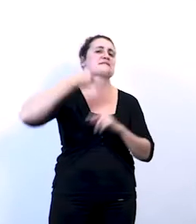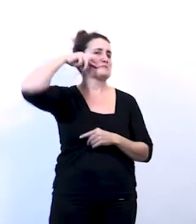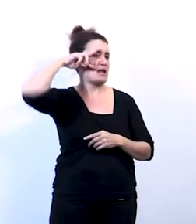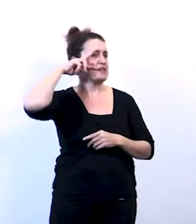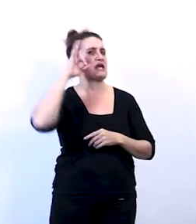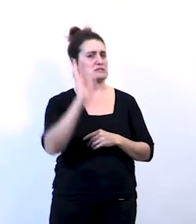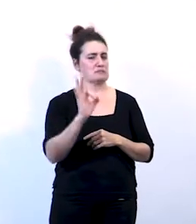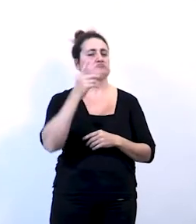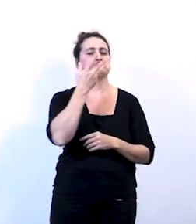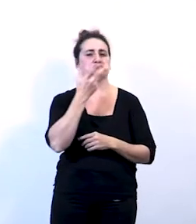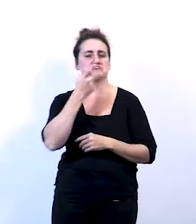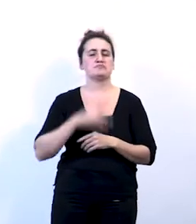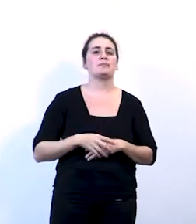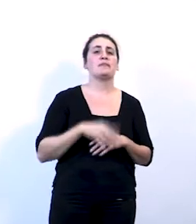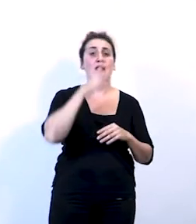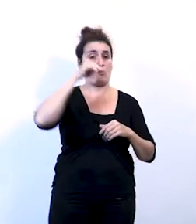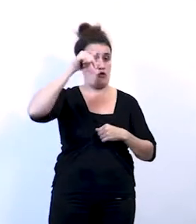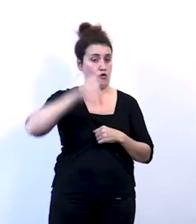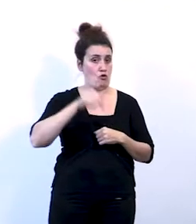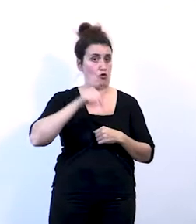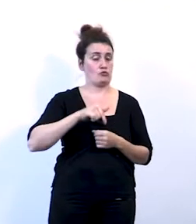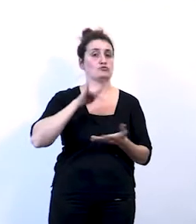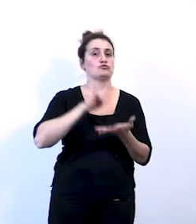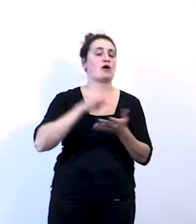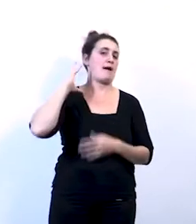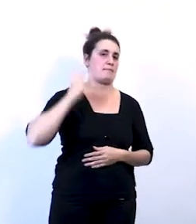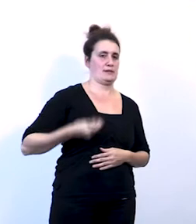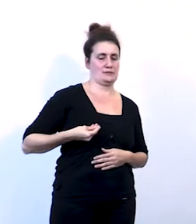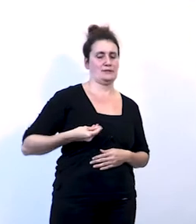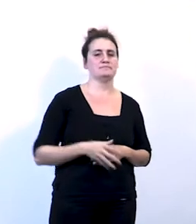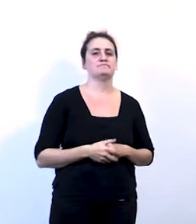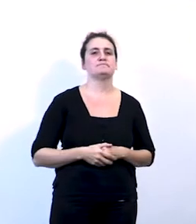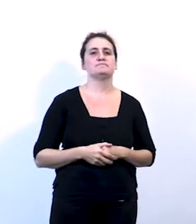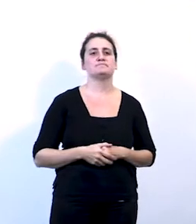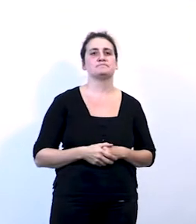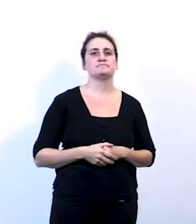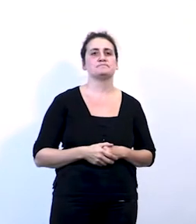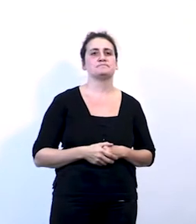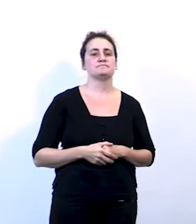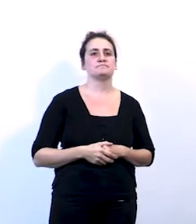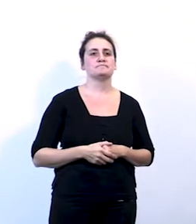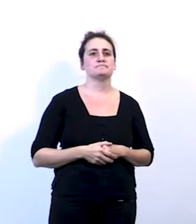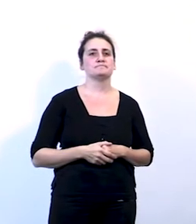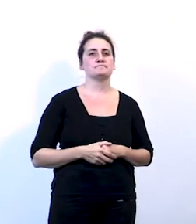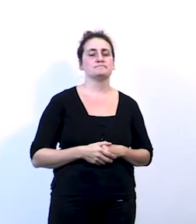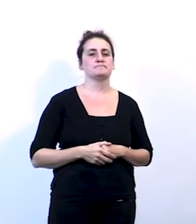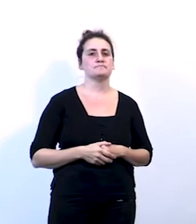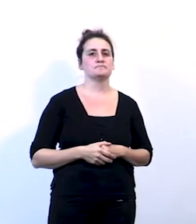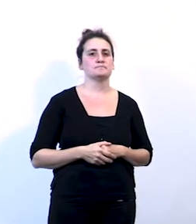da. Eta gaur, asmo horri eutxiz, Palestinara hurbilduko. Baina inoiz baino